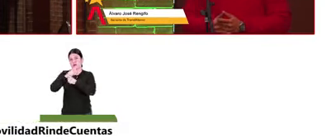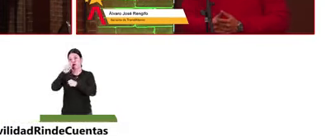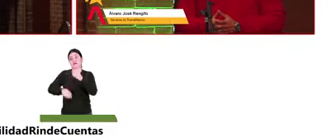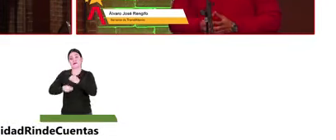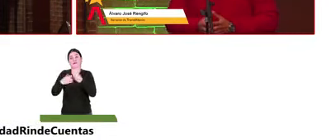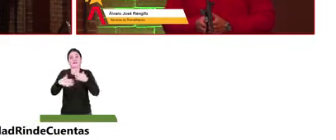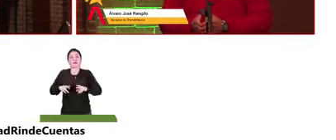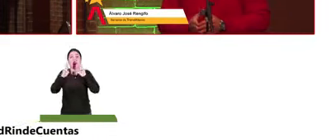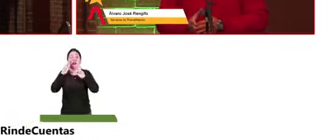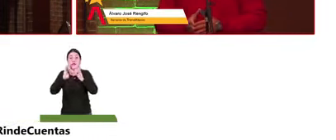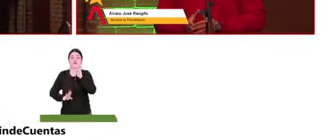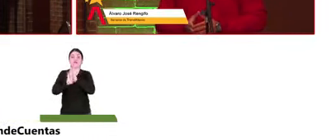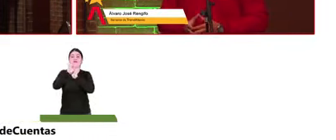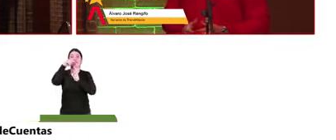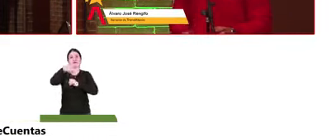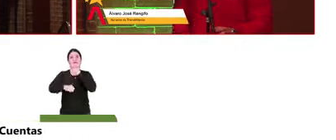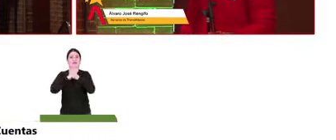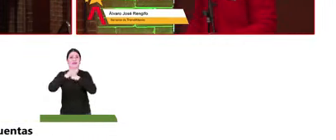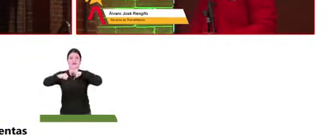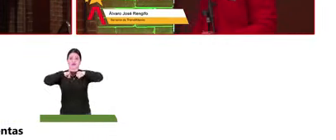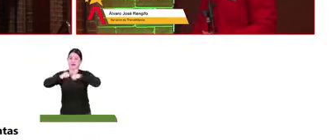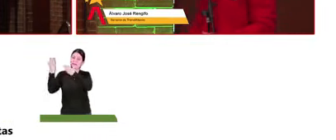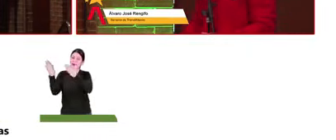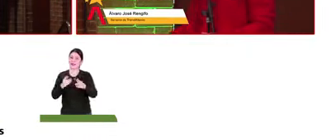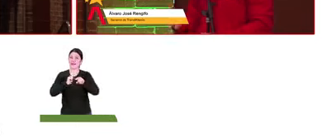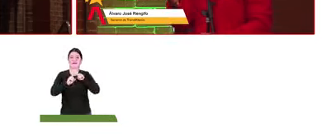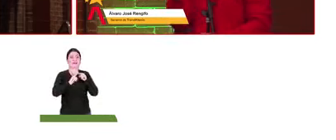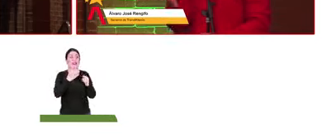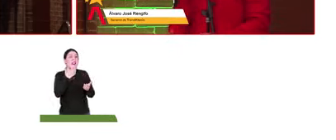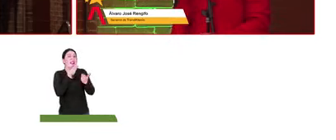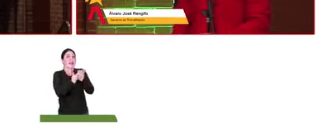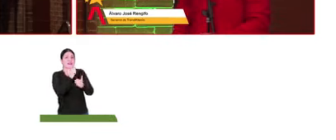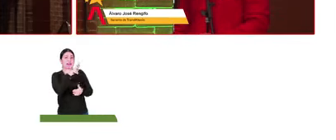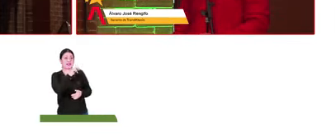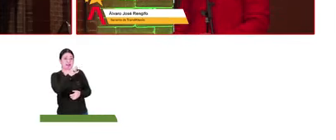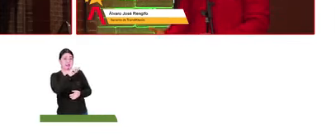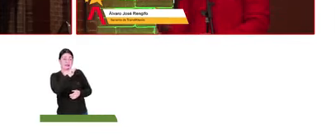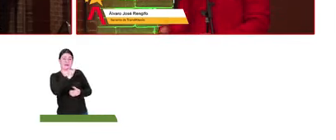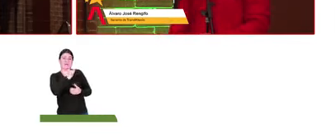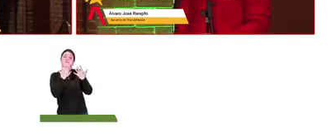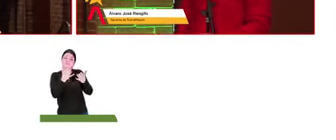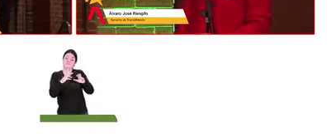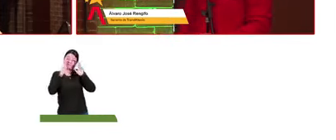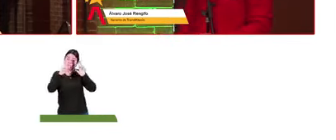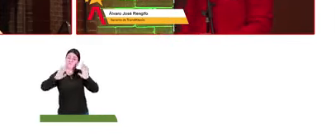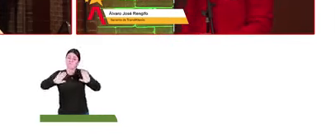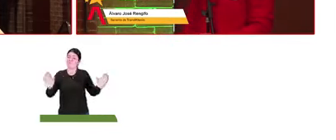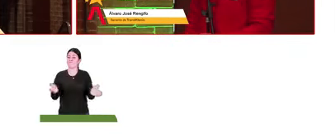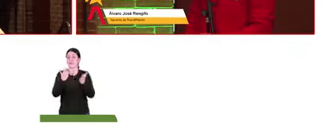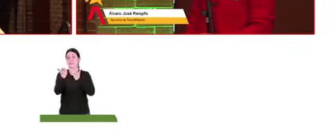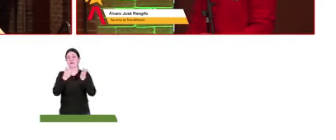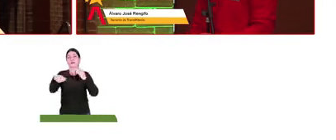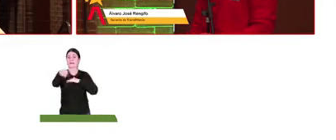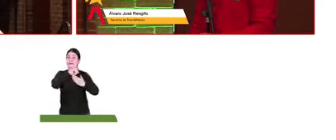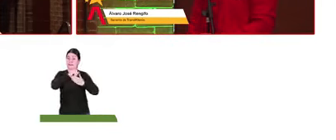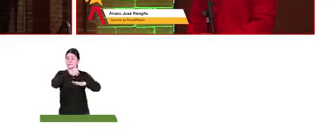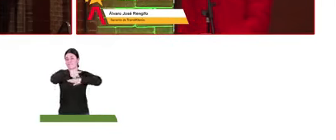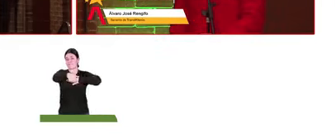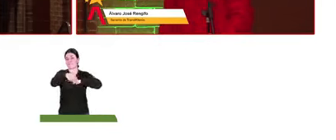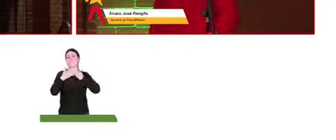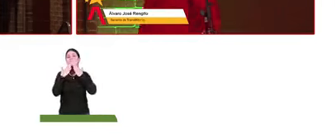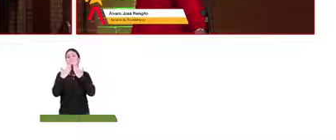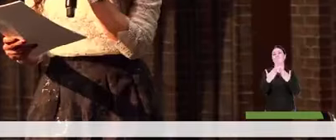su gestión y bienvenido a Transmilenio. Muchas gracias, Adriana. Esperemos mejorar el servicio a nuestros usuarios que tanto lo están exigiendo. Muchas gracias. Bueno,